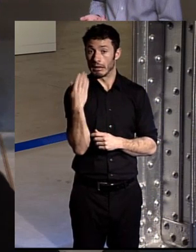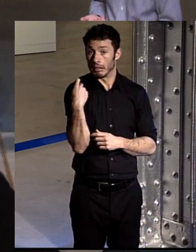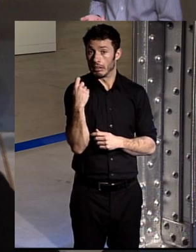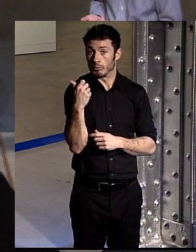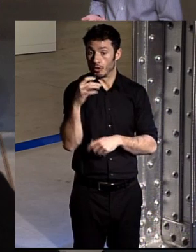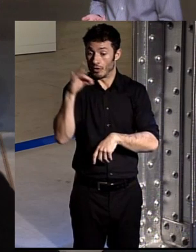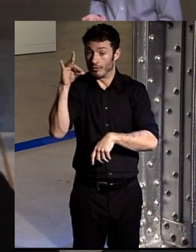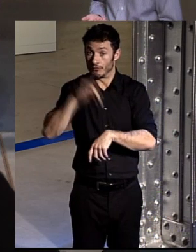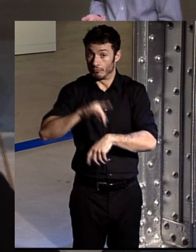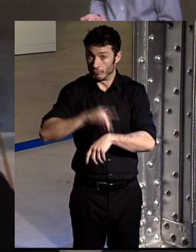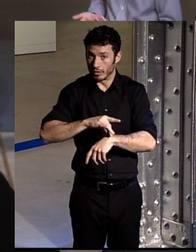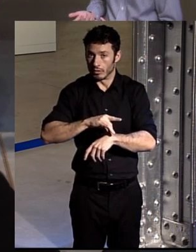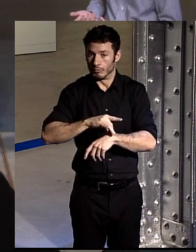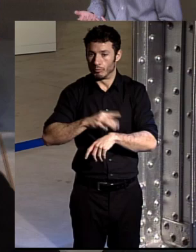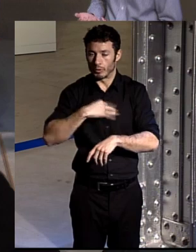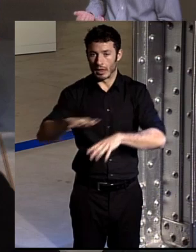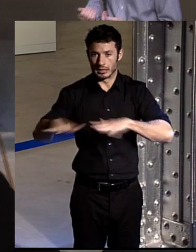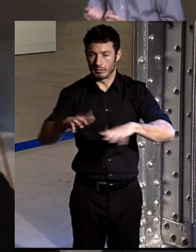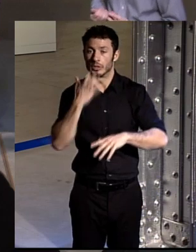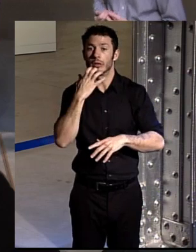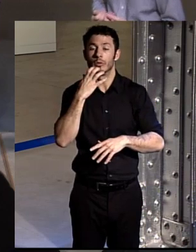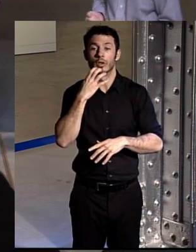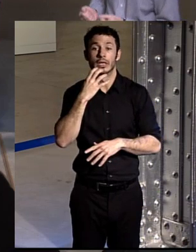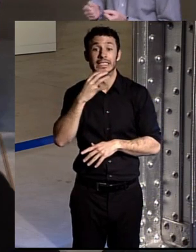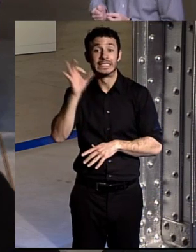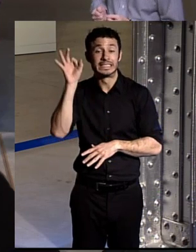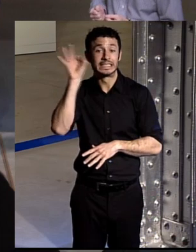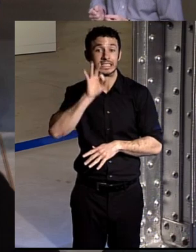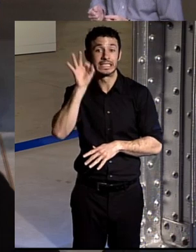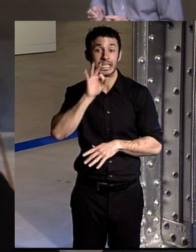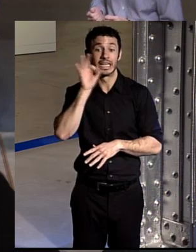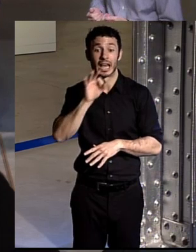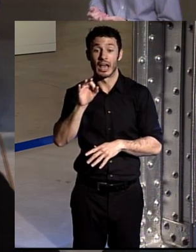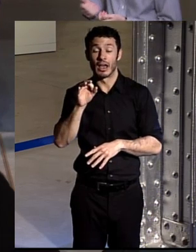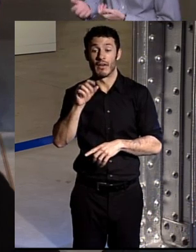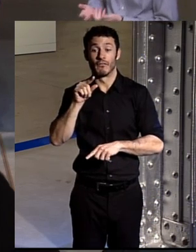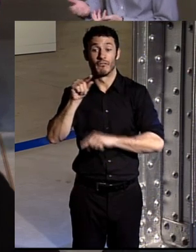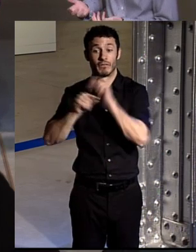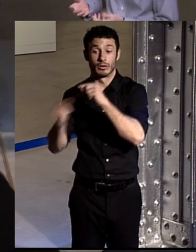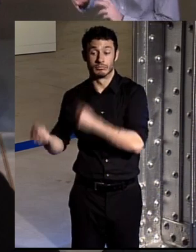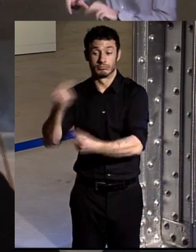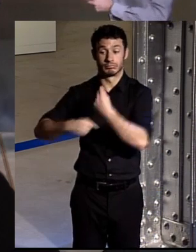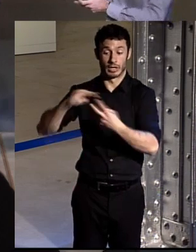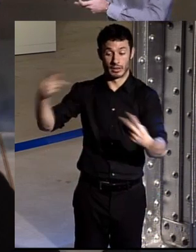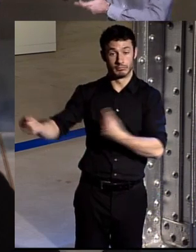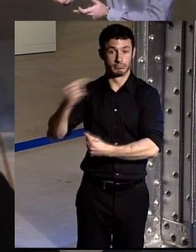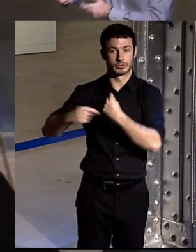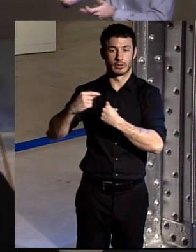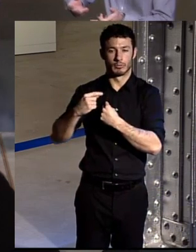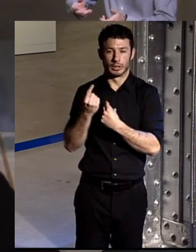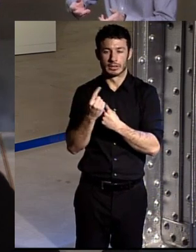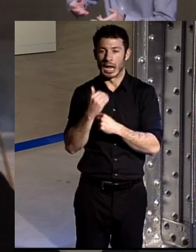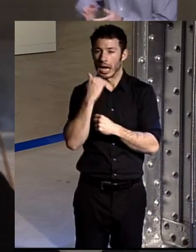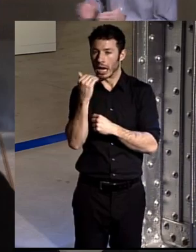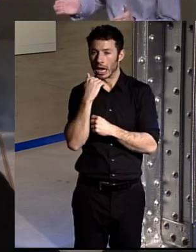activar. Lógicamente, en el caso del virus del SIDA, por ejemplo, el retrovirus se integra en nuestro genoma y ante determinadas señales